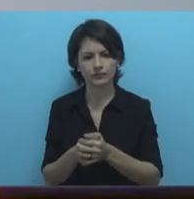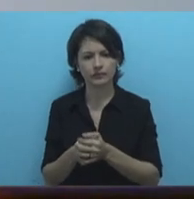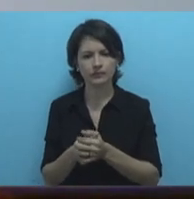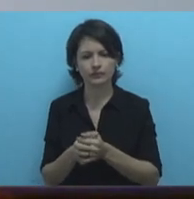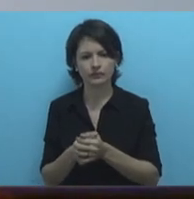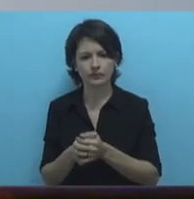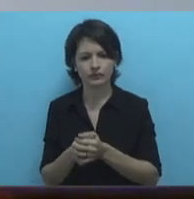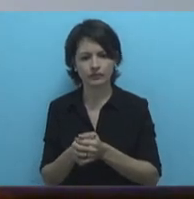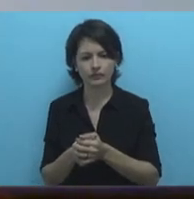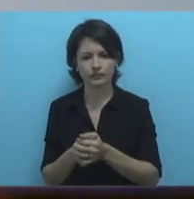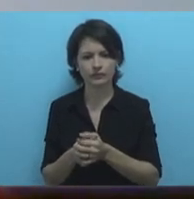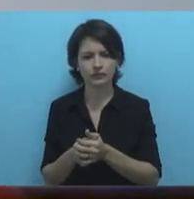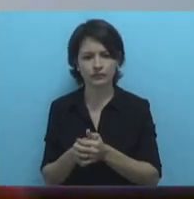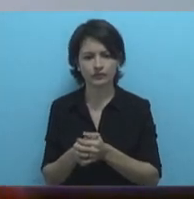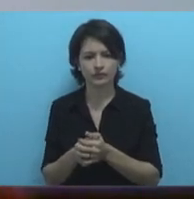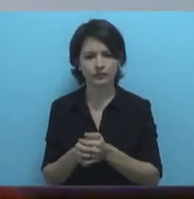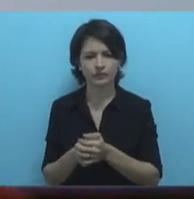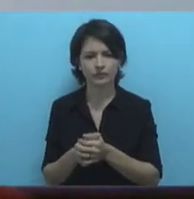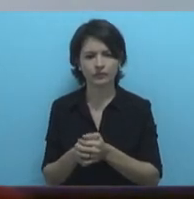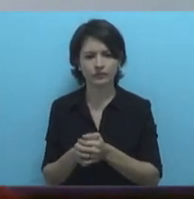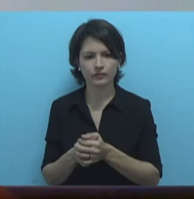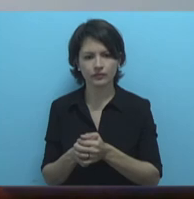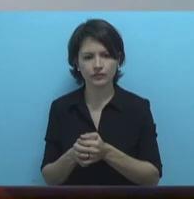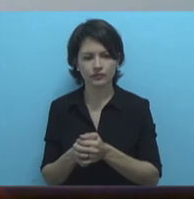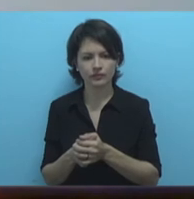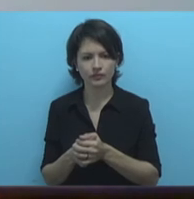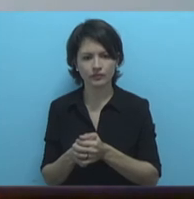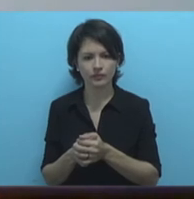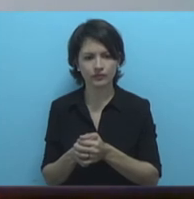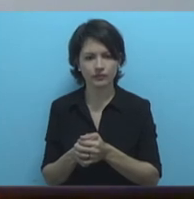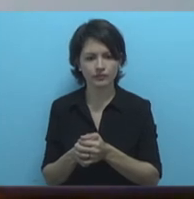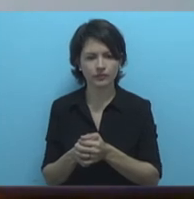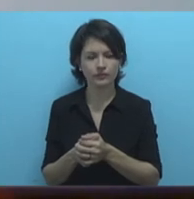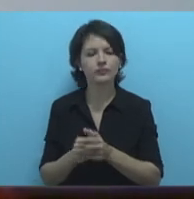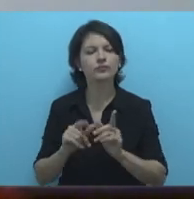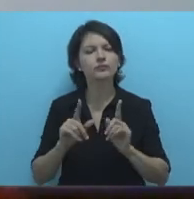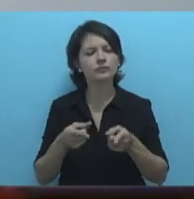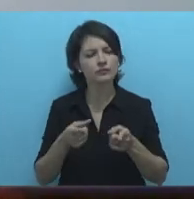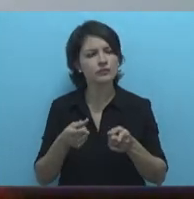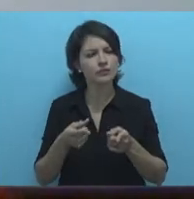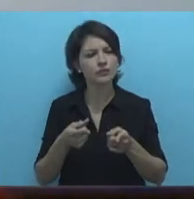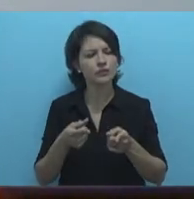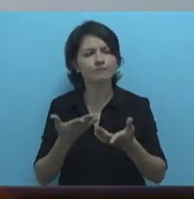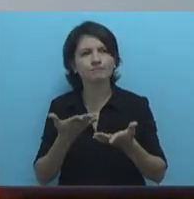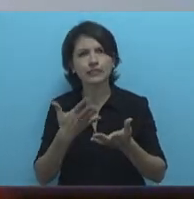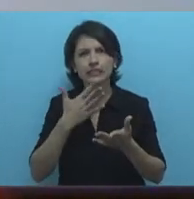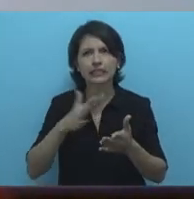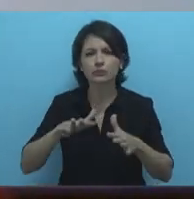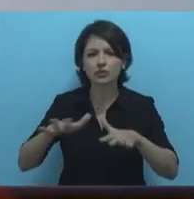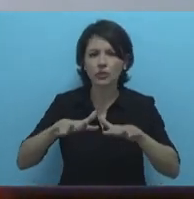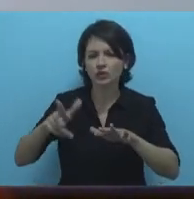estado que deben cuidarnos finalmente señor presidente entendemos la situación de los policías